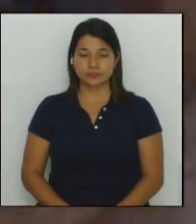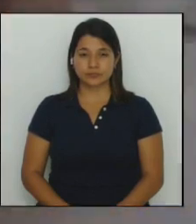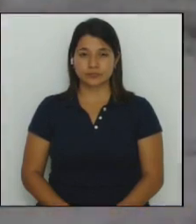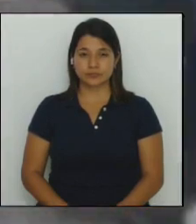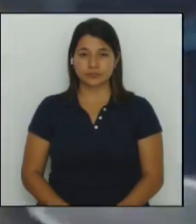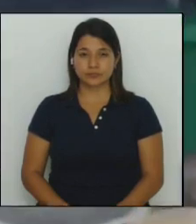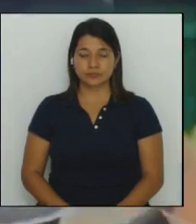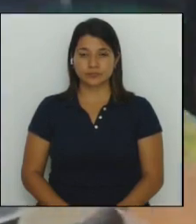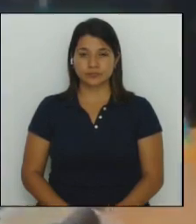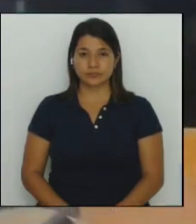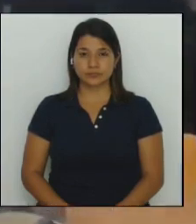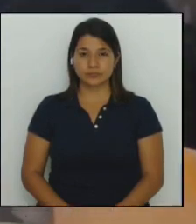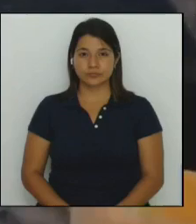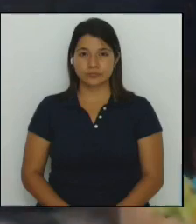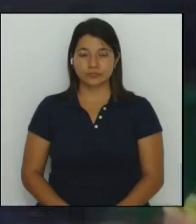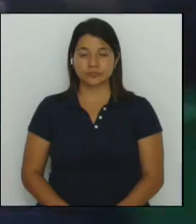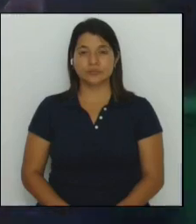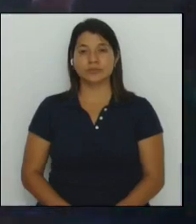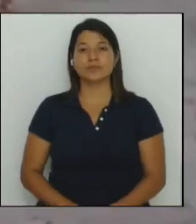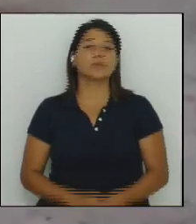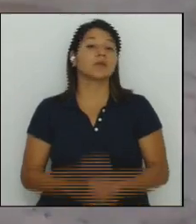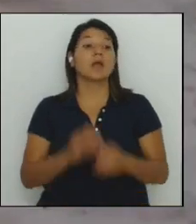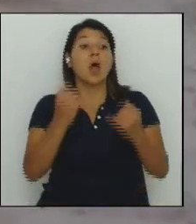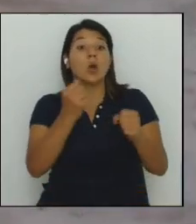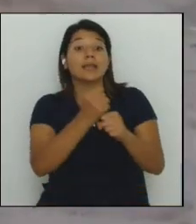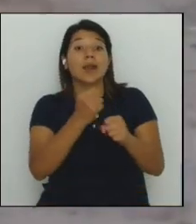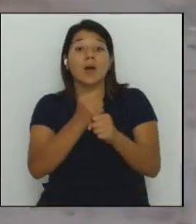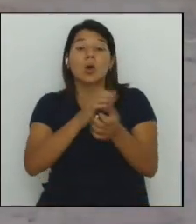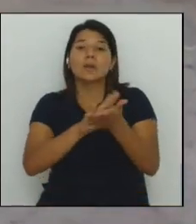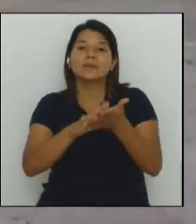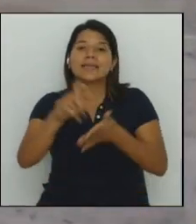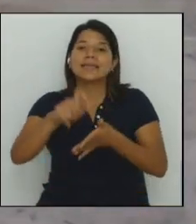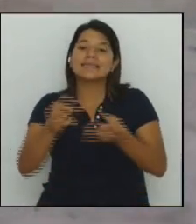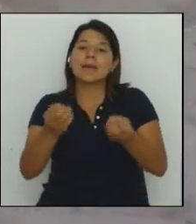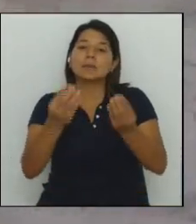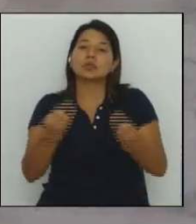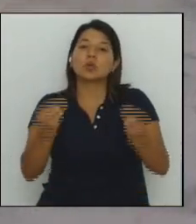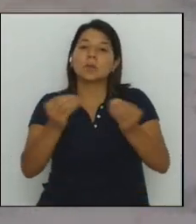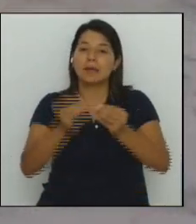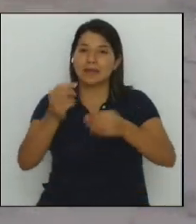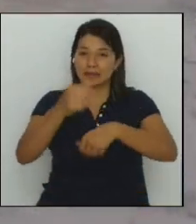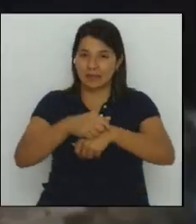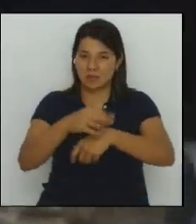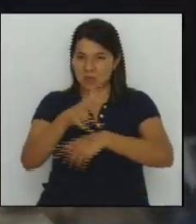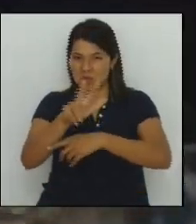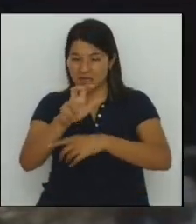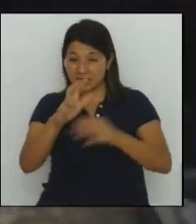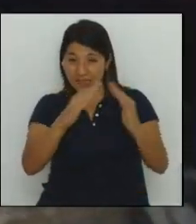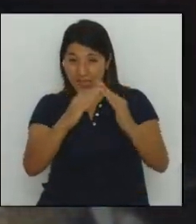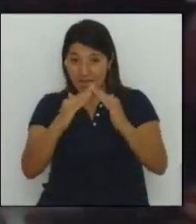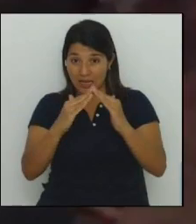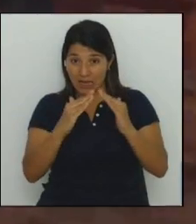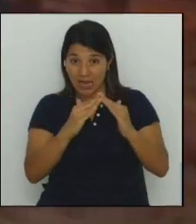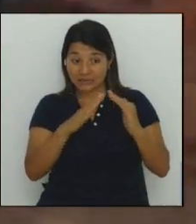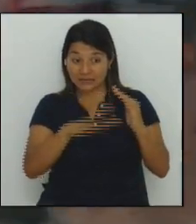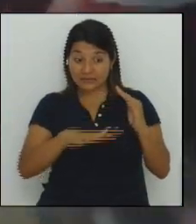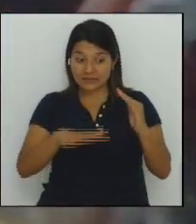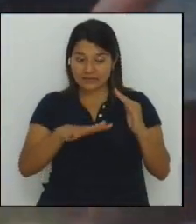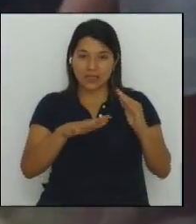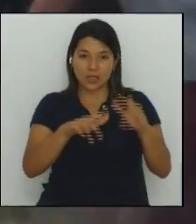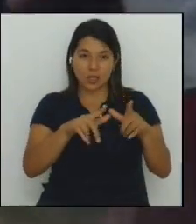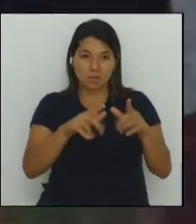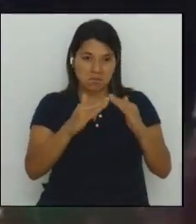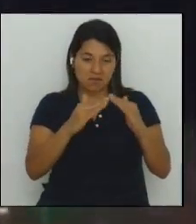La operación de limpieza llevará mucho más tiempo en este lugar, donde unas 300 casas de un campo de refugiados rohingya han quedado destruidas debido a